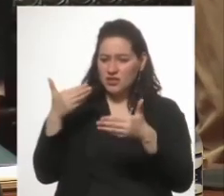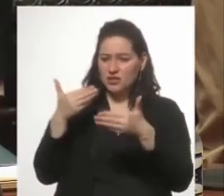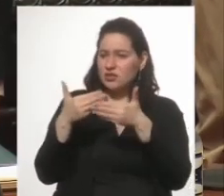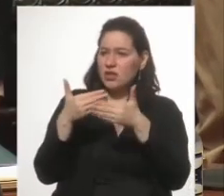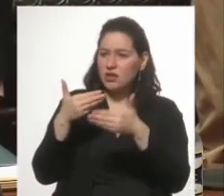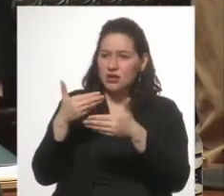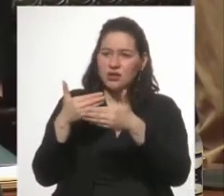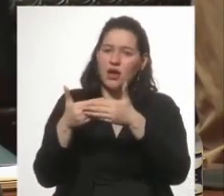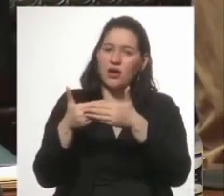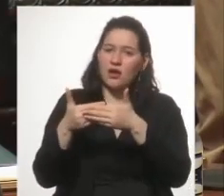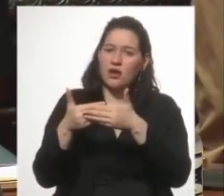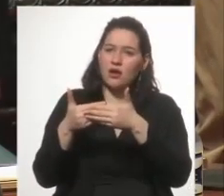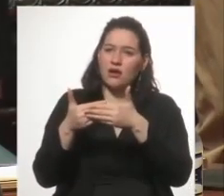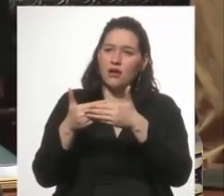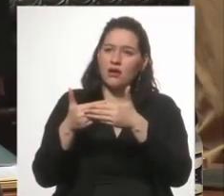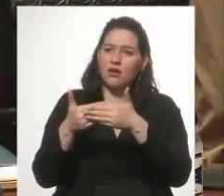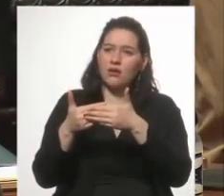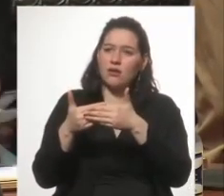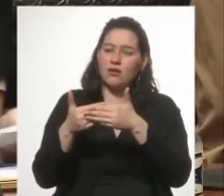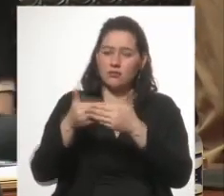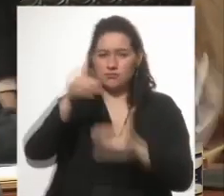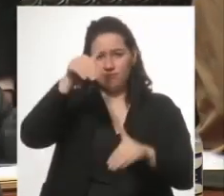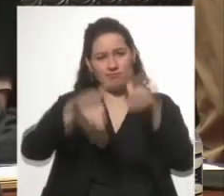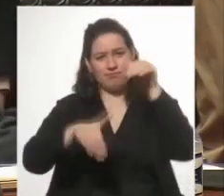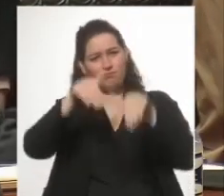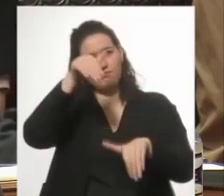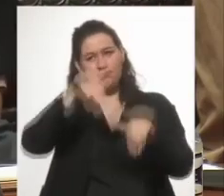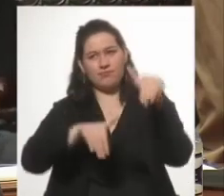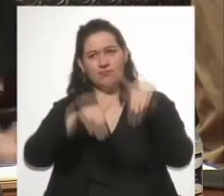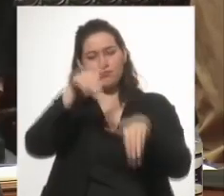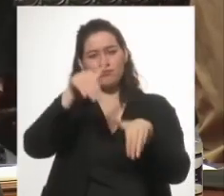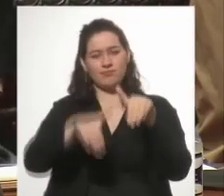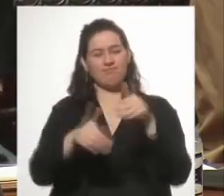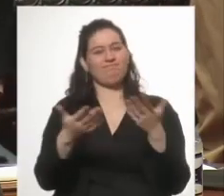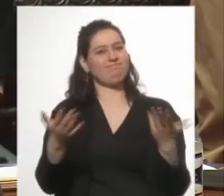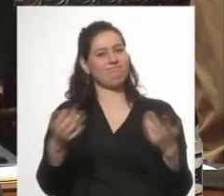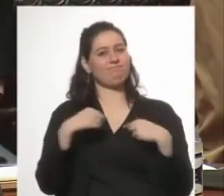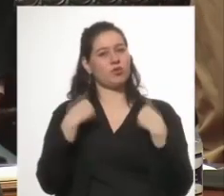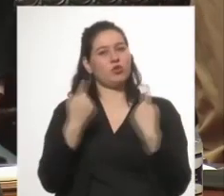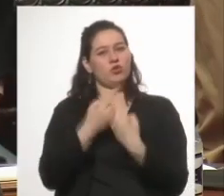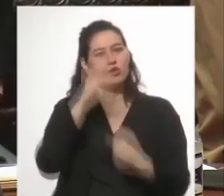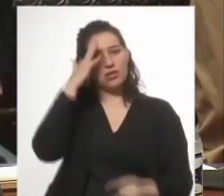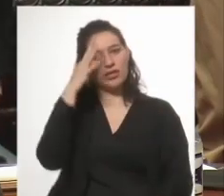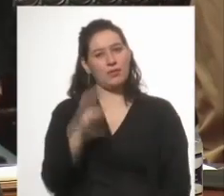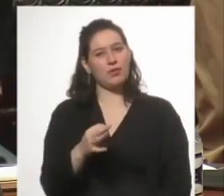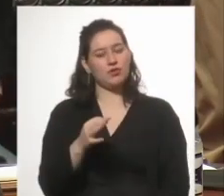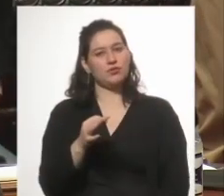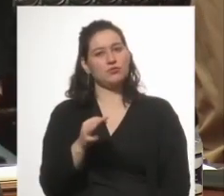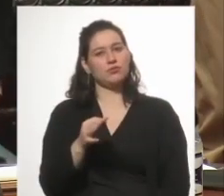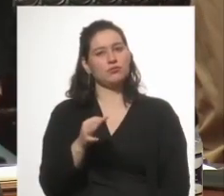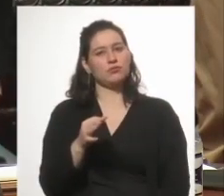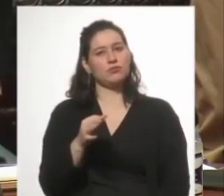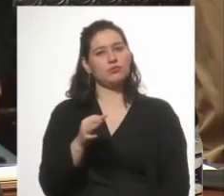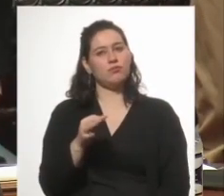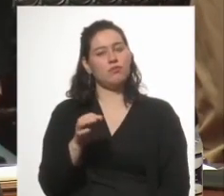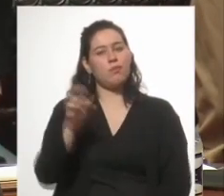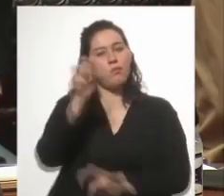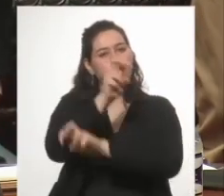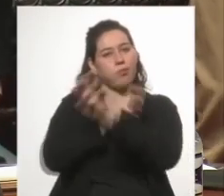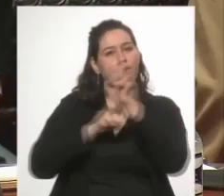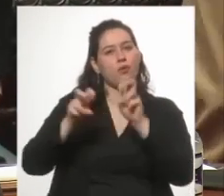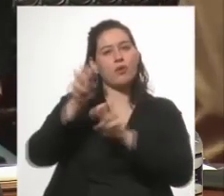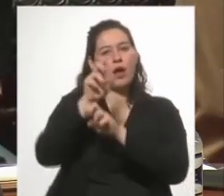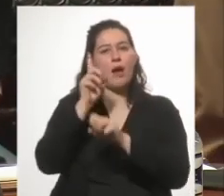las distintas instancias electorales, lo cual creemos que buscó